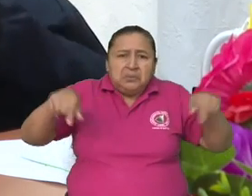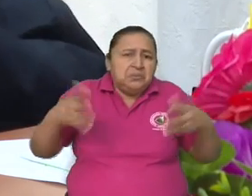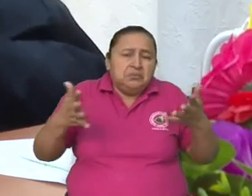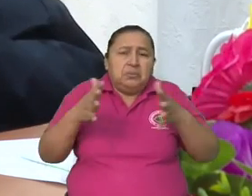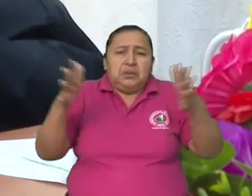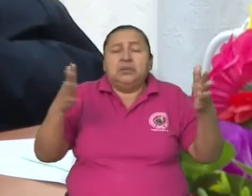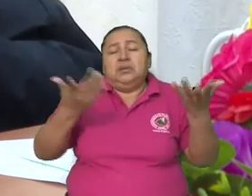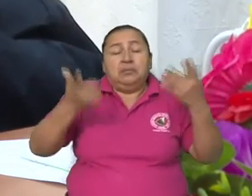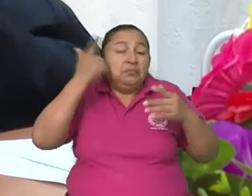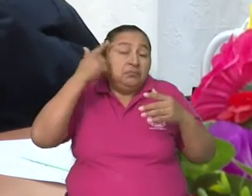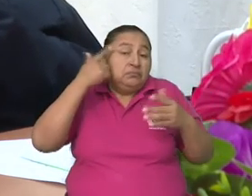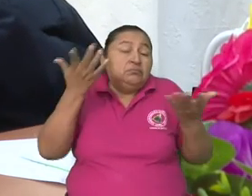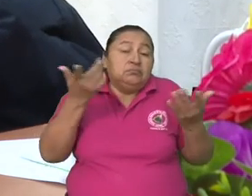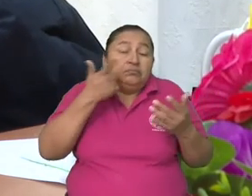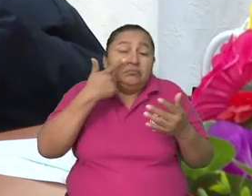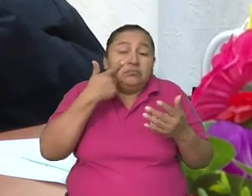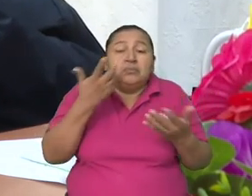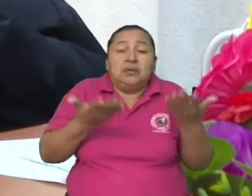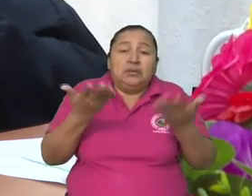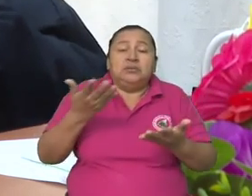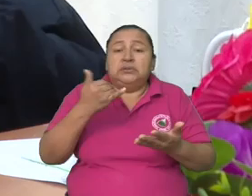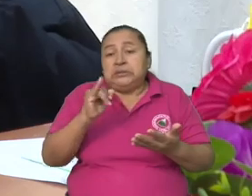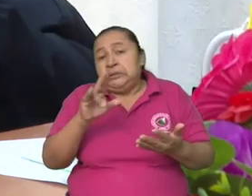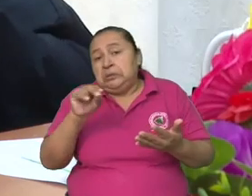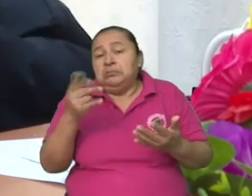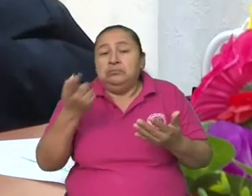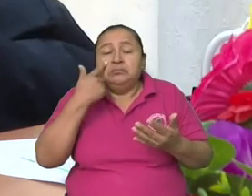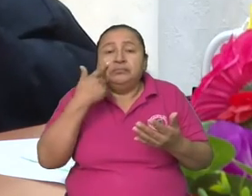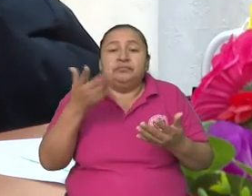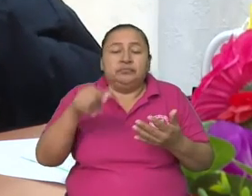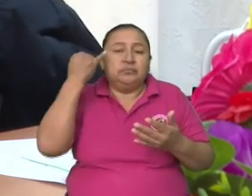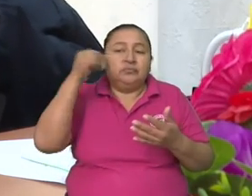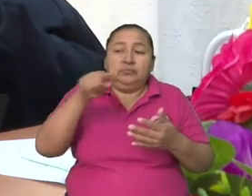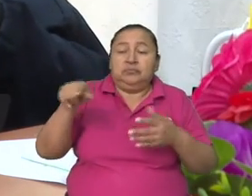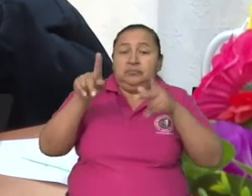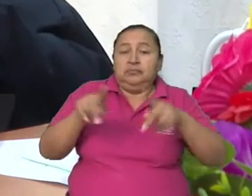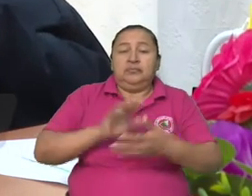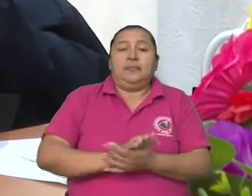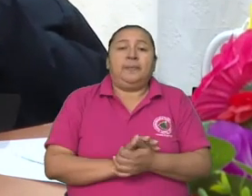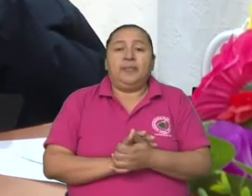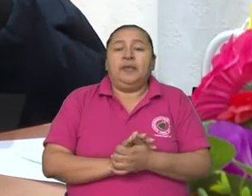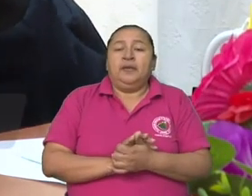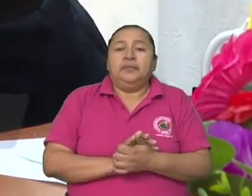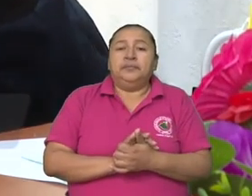Estamos pensando a ver si se hace realidad pues esa idea de estos señores. Y